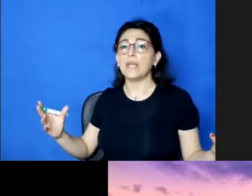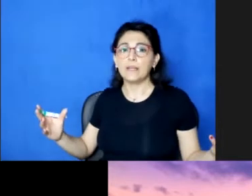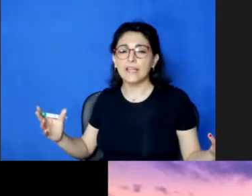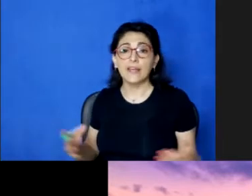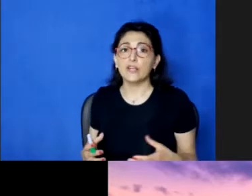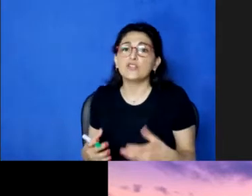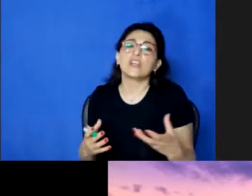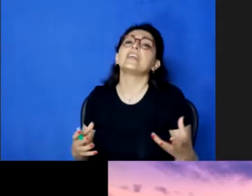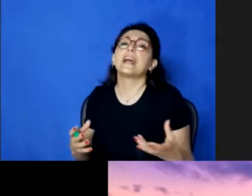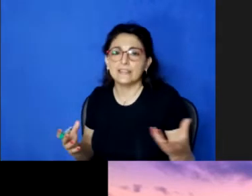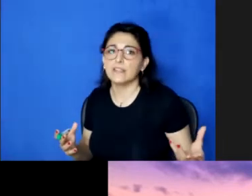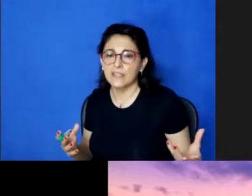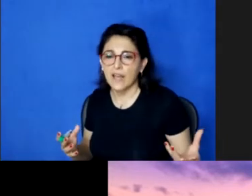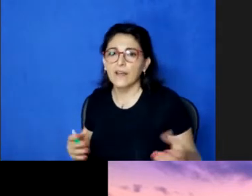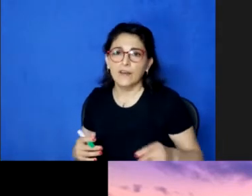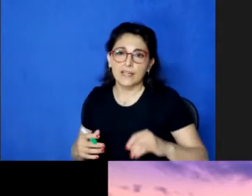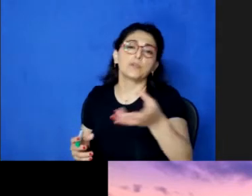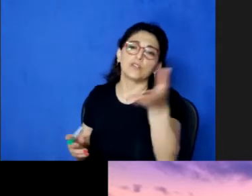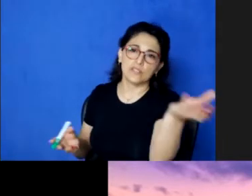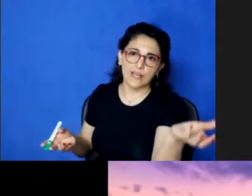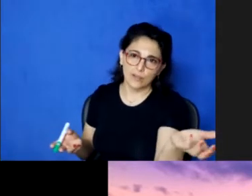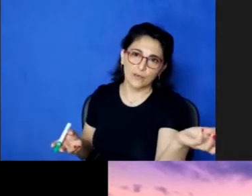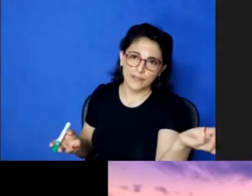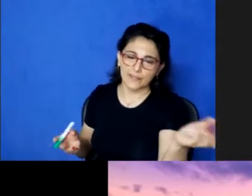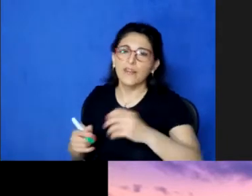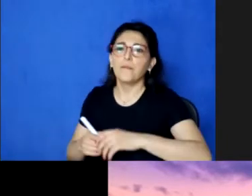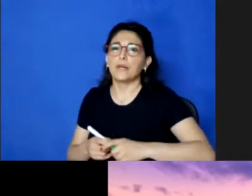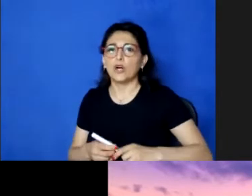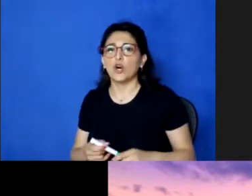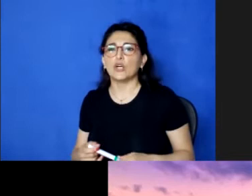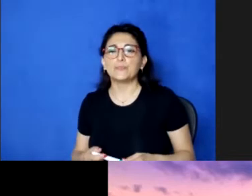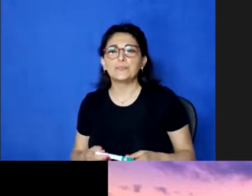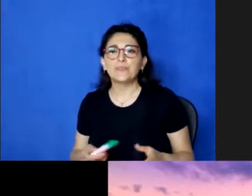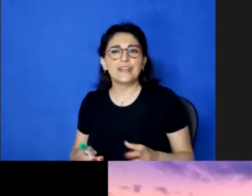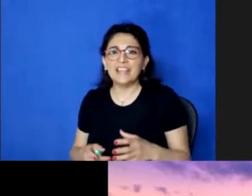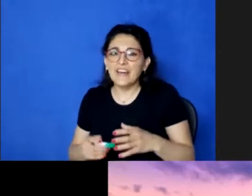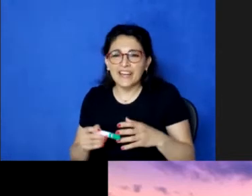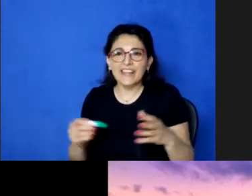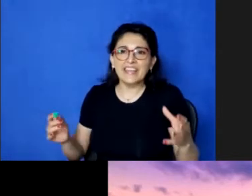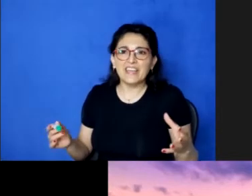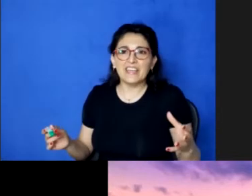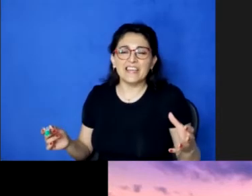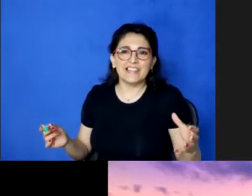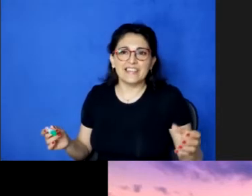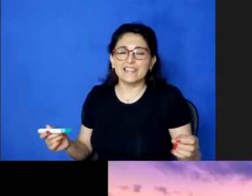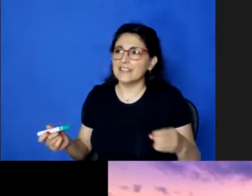descubrí habilidades que no sabía que tenía, excepto cocinar, ¿no? Obviamente. Pero la verdad es